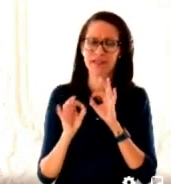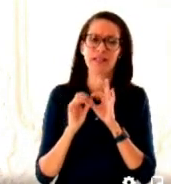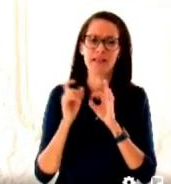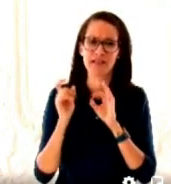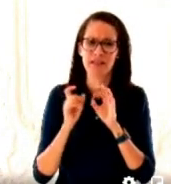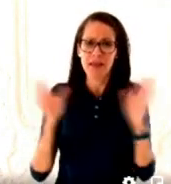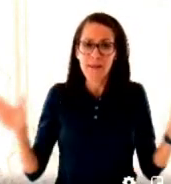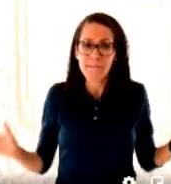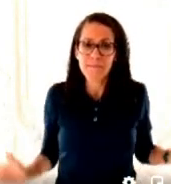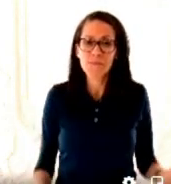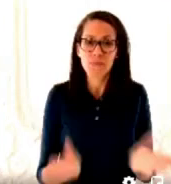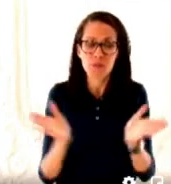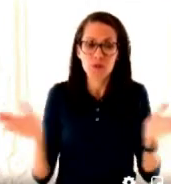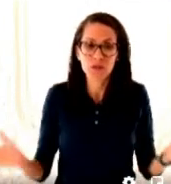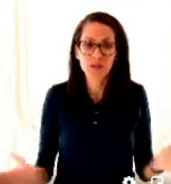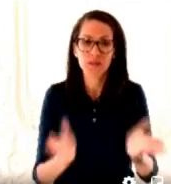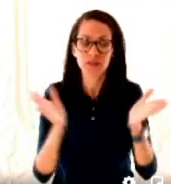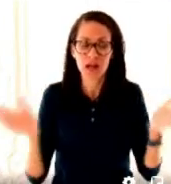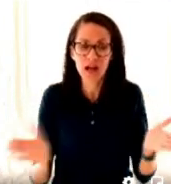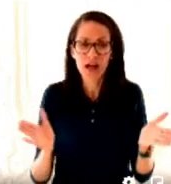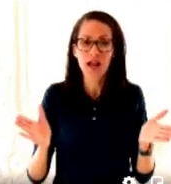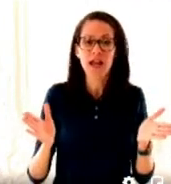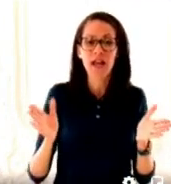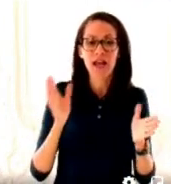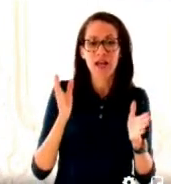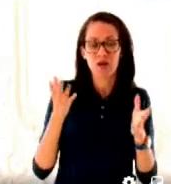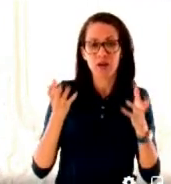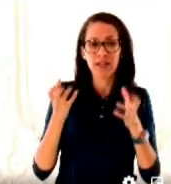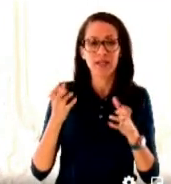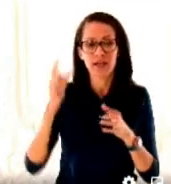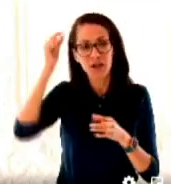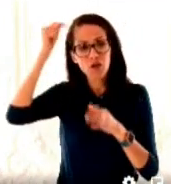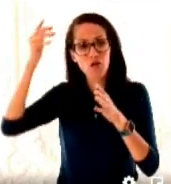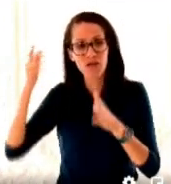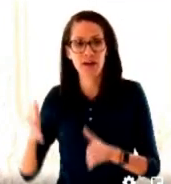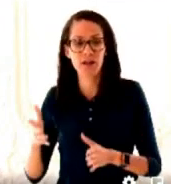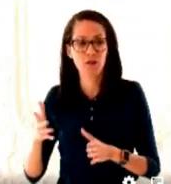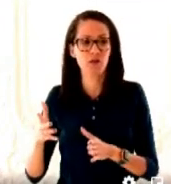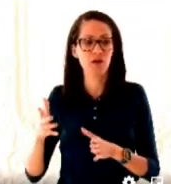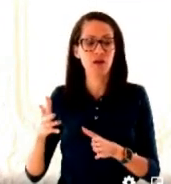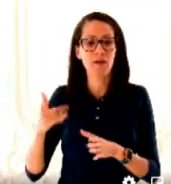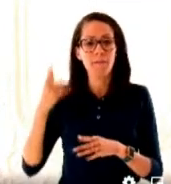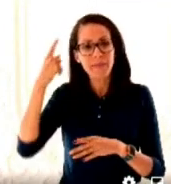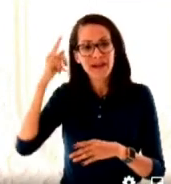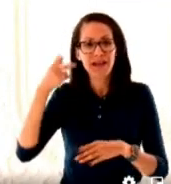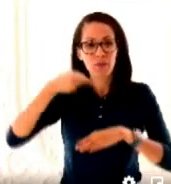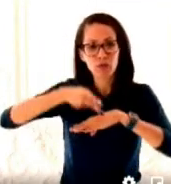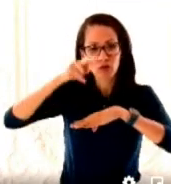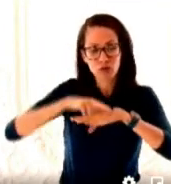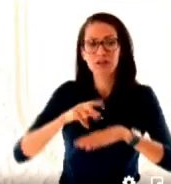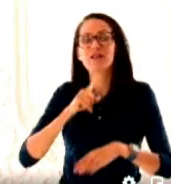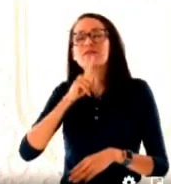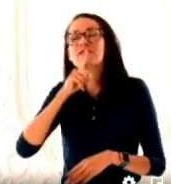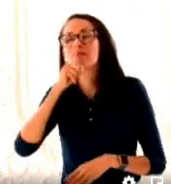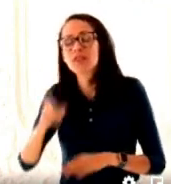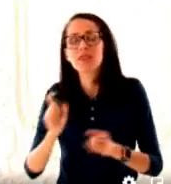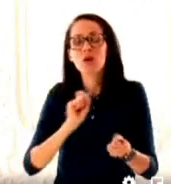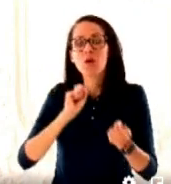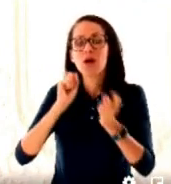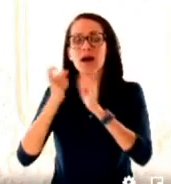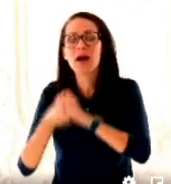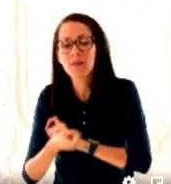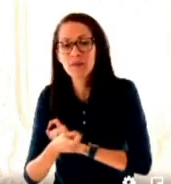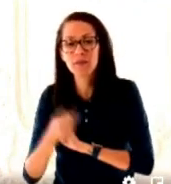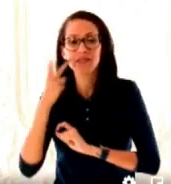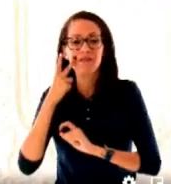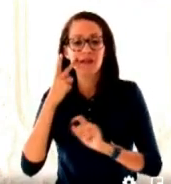impulsar la agenda del gobernador electo para que Puerto Rico verdaderamente tenga una reconstrucción que se vea en